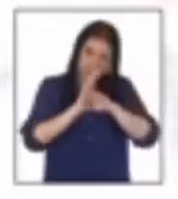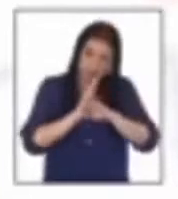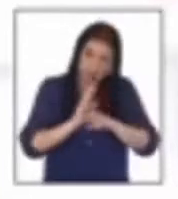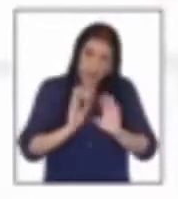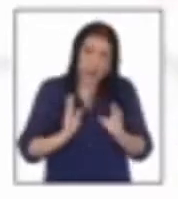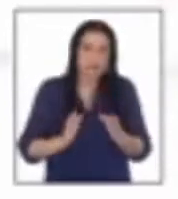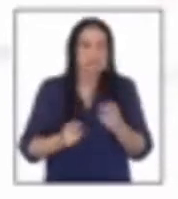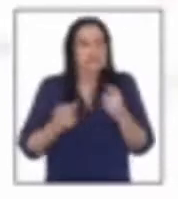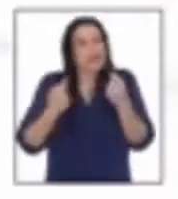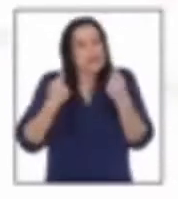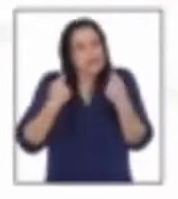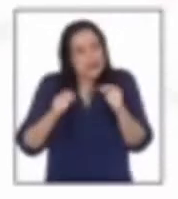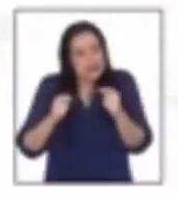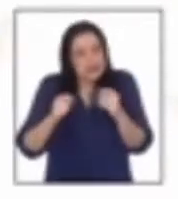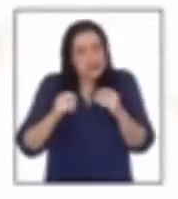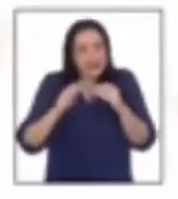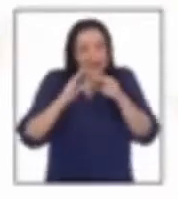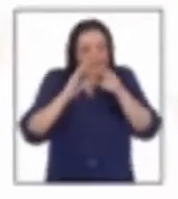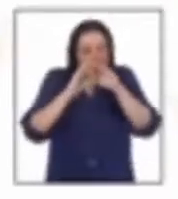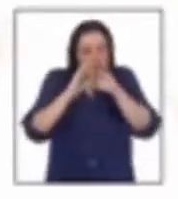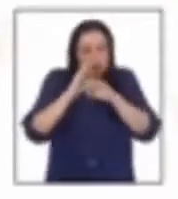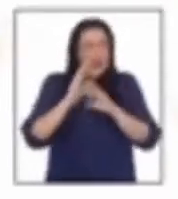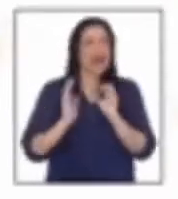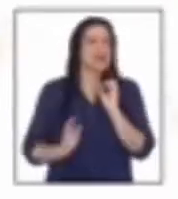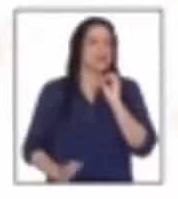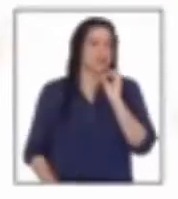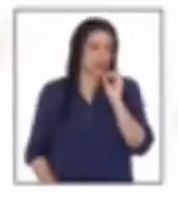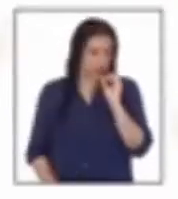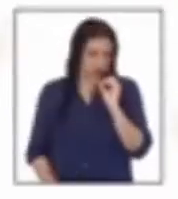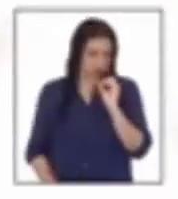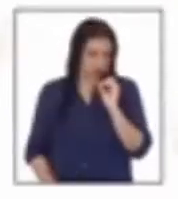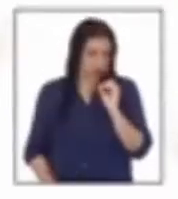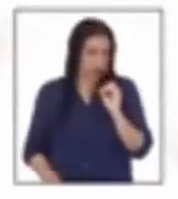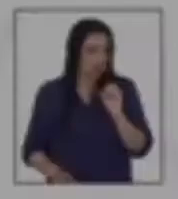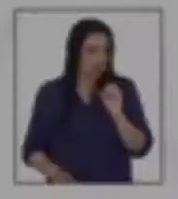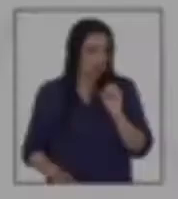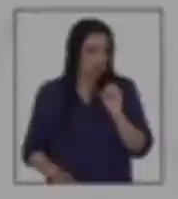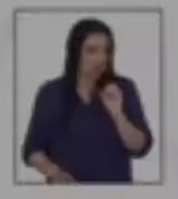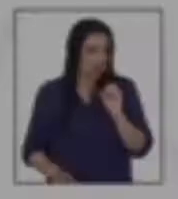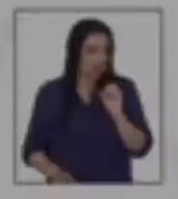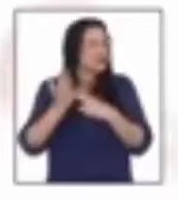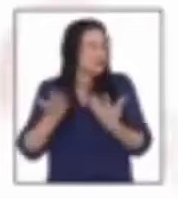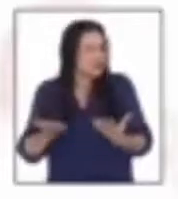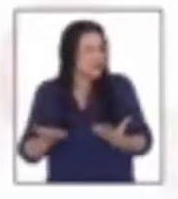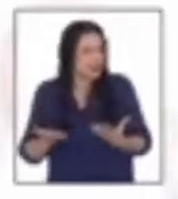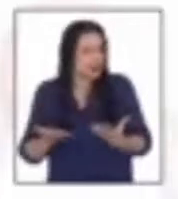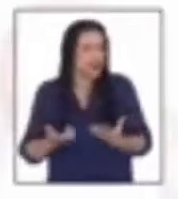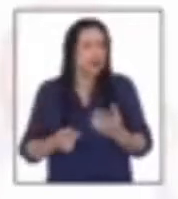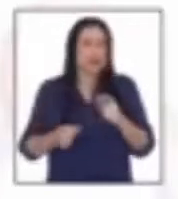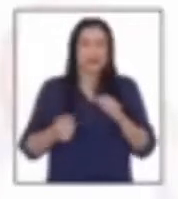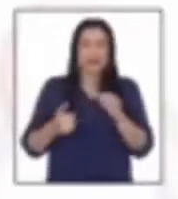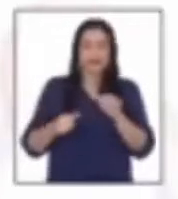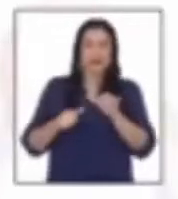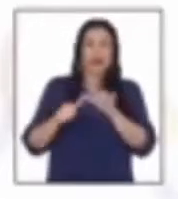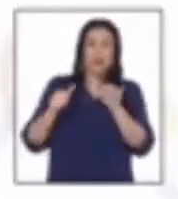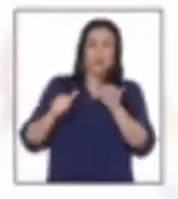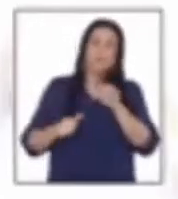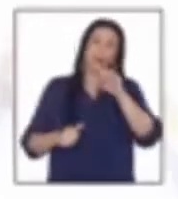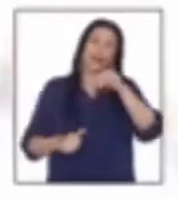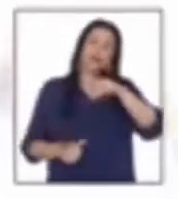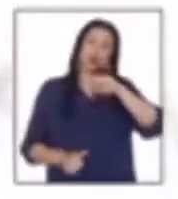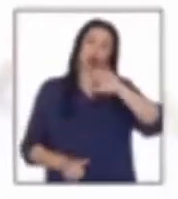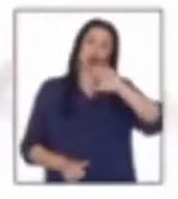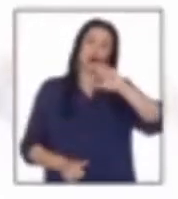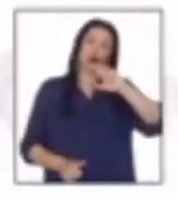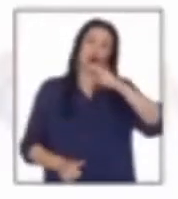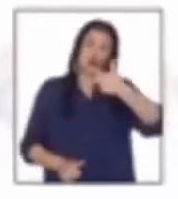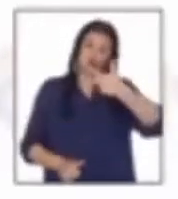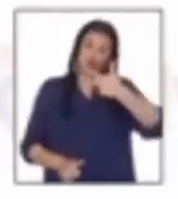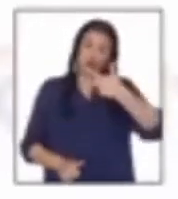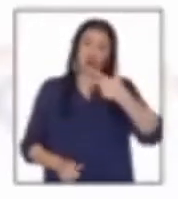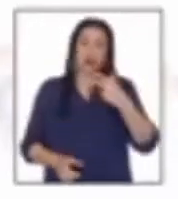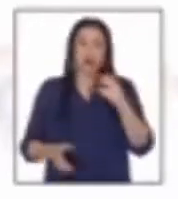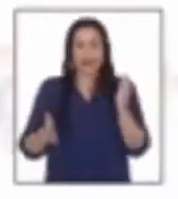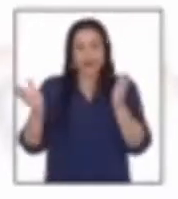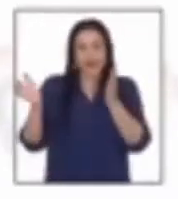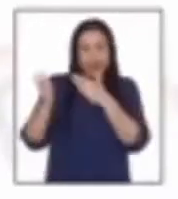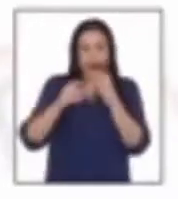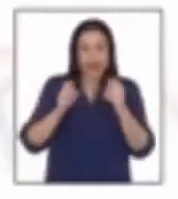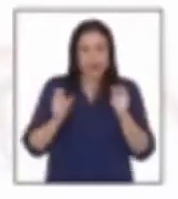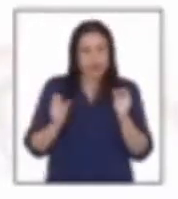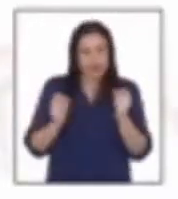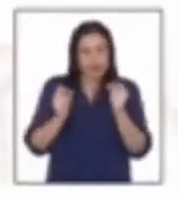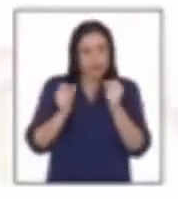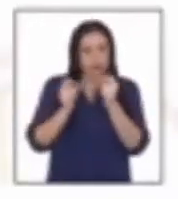y procurar acercarse a cero, como lo sucedido en 1 metro cúbico de aire, la cantidad de